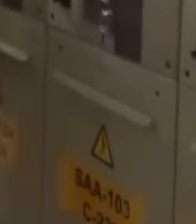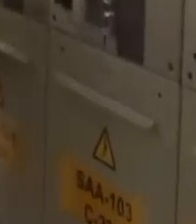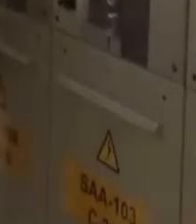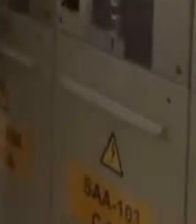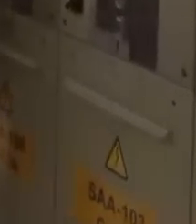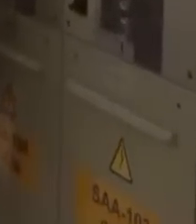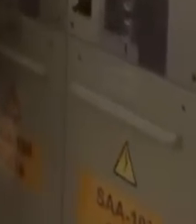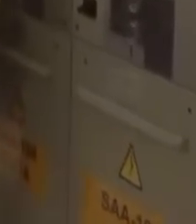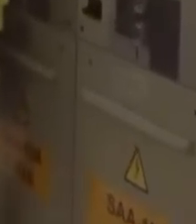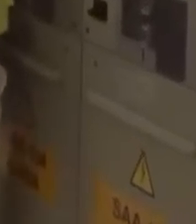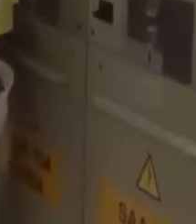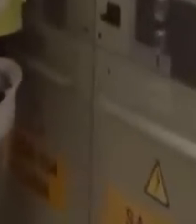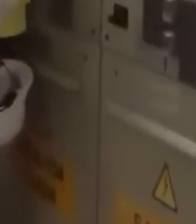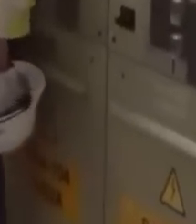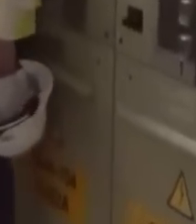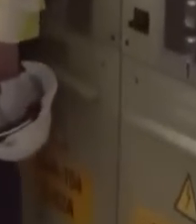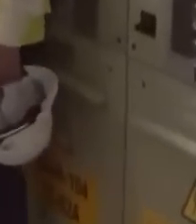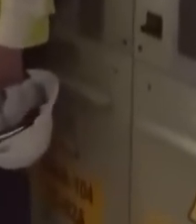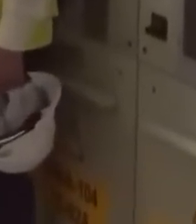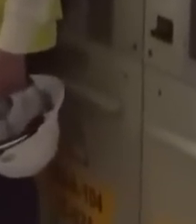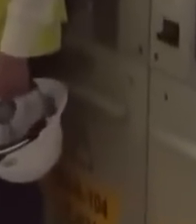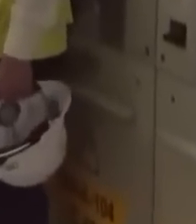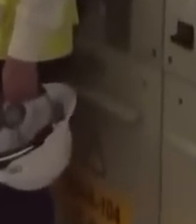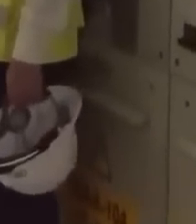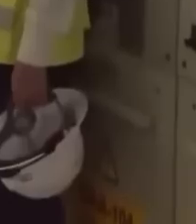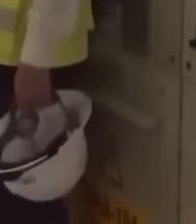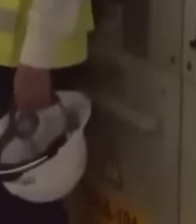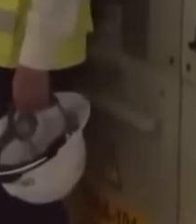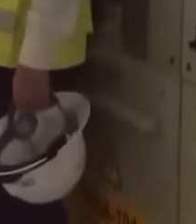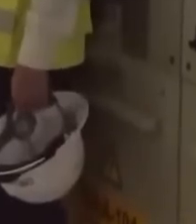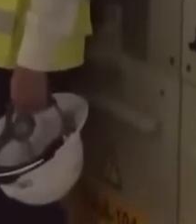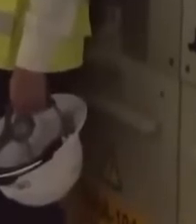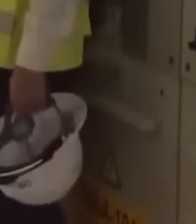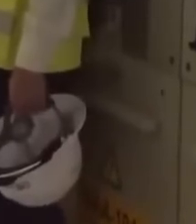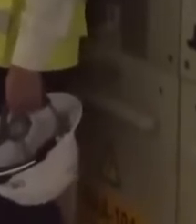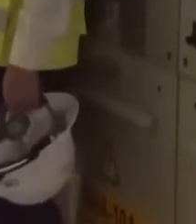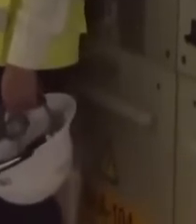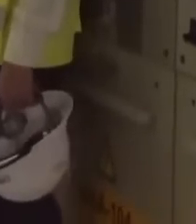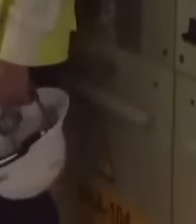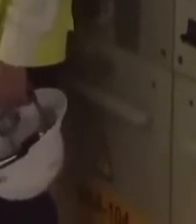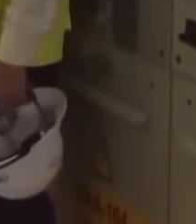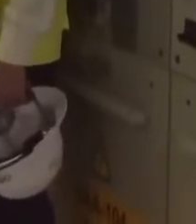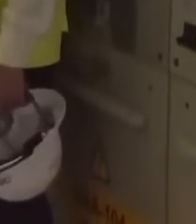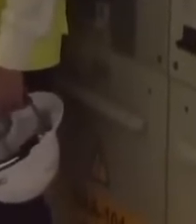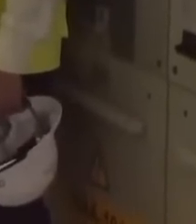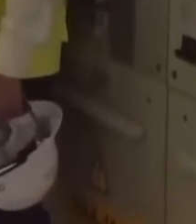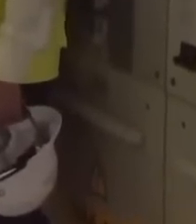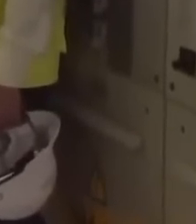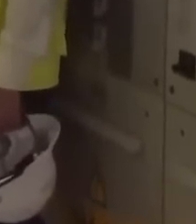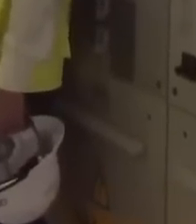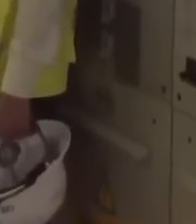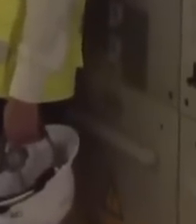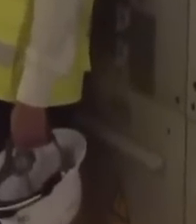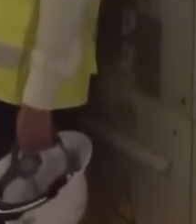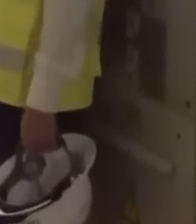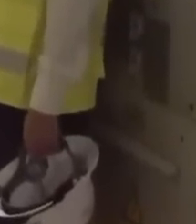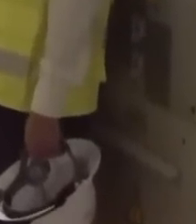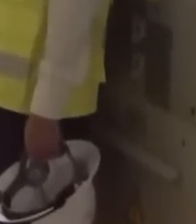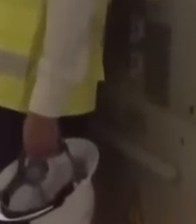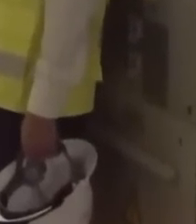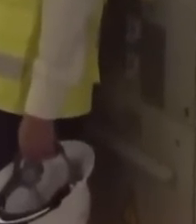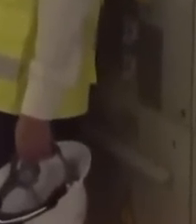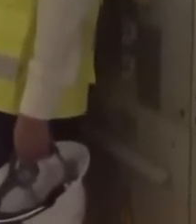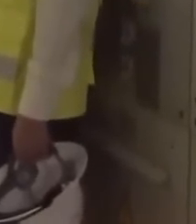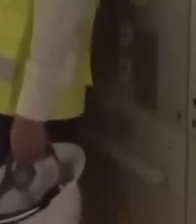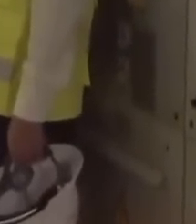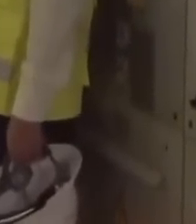piso de interruptores, donde cada una de las celdas, aquí están perfectamente numeradas, esta es una celda 7 del alimentador número